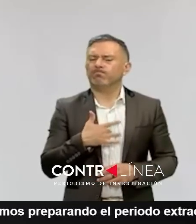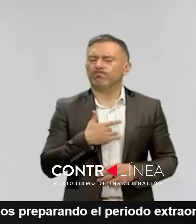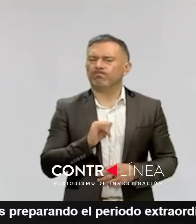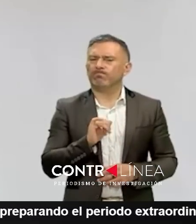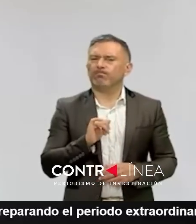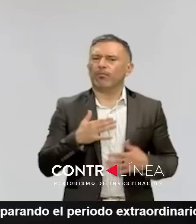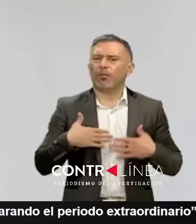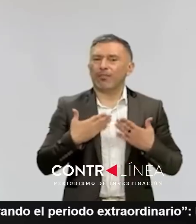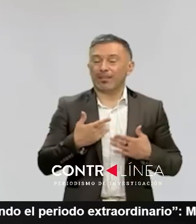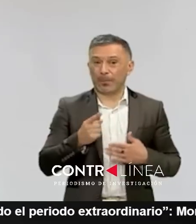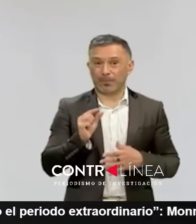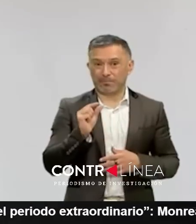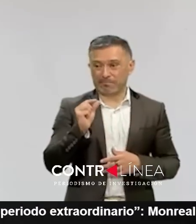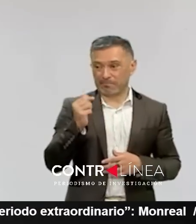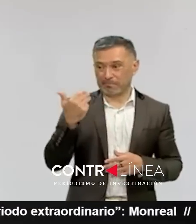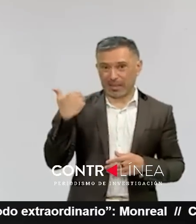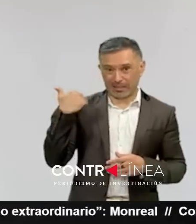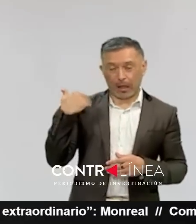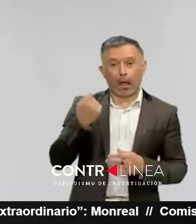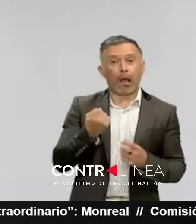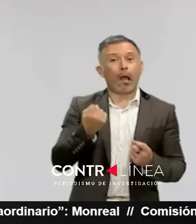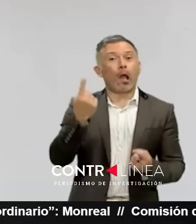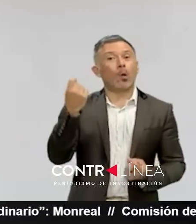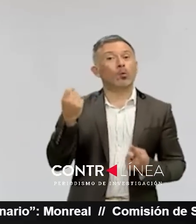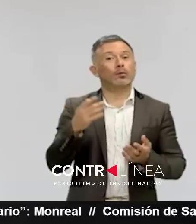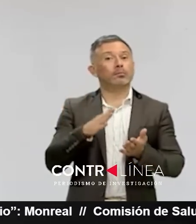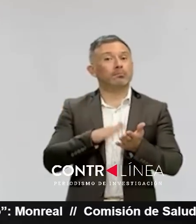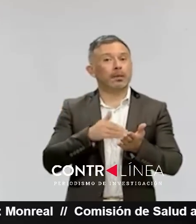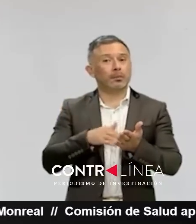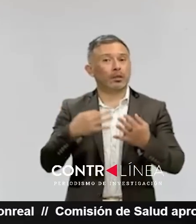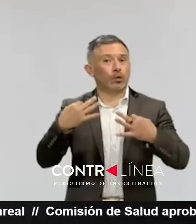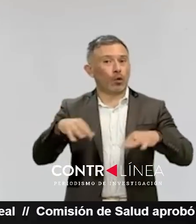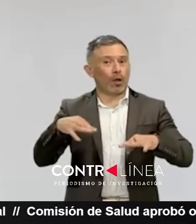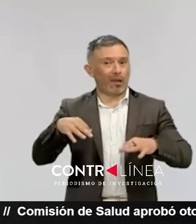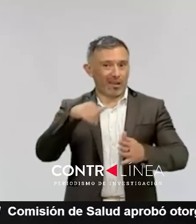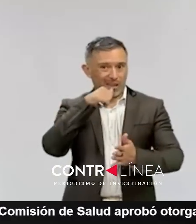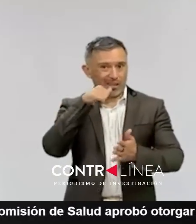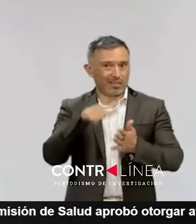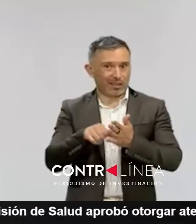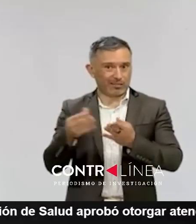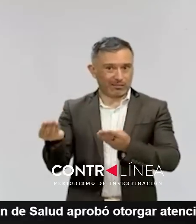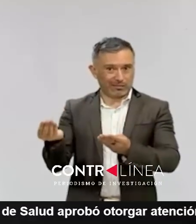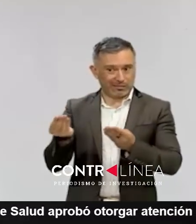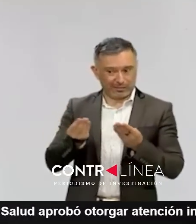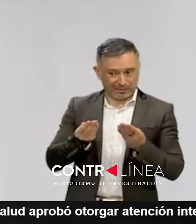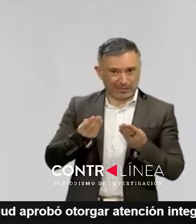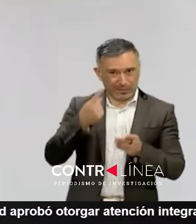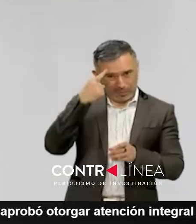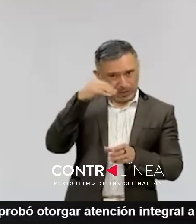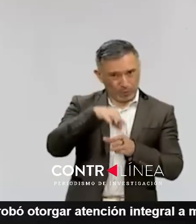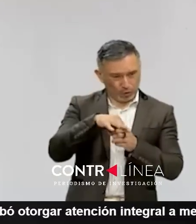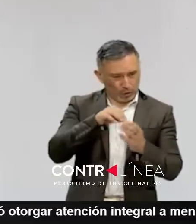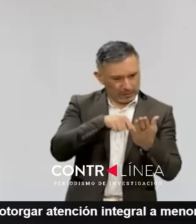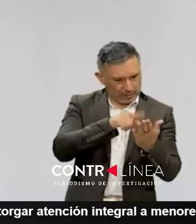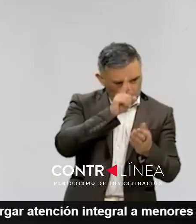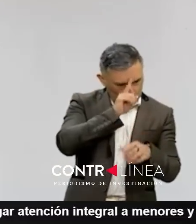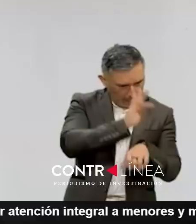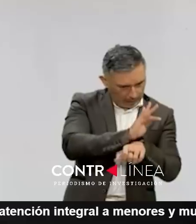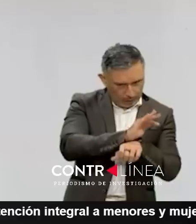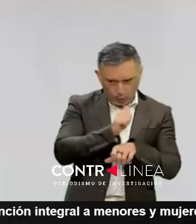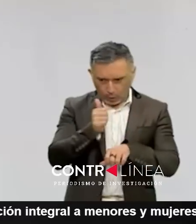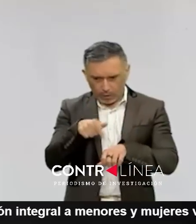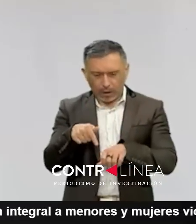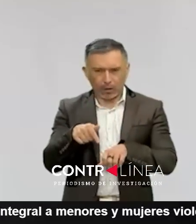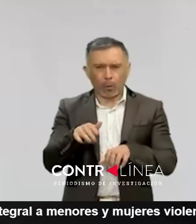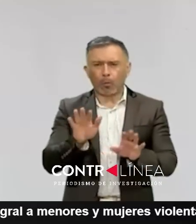días recibieron alguna invitación para votar de una manera o de otra, se